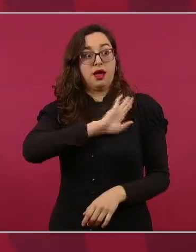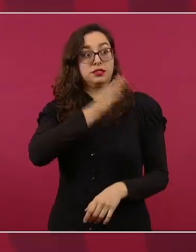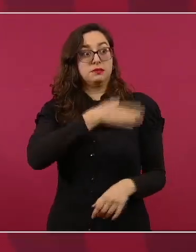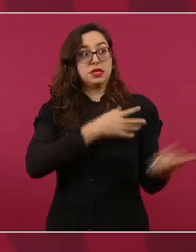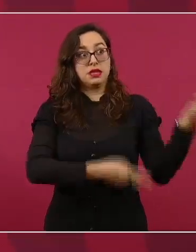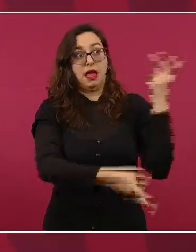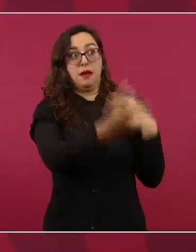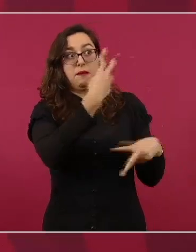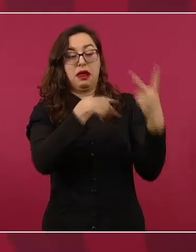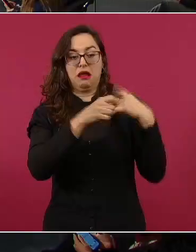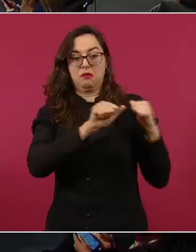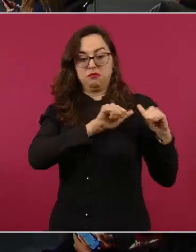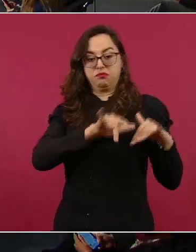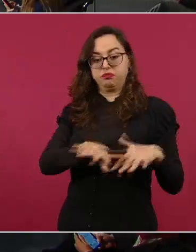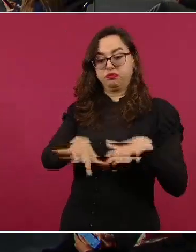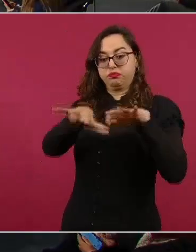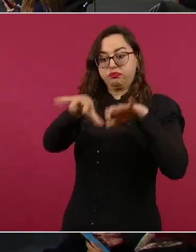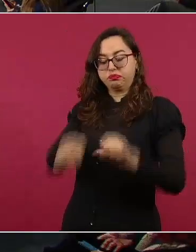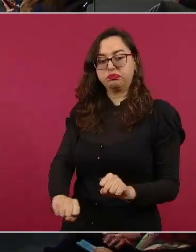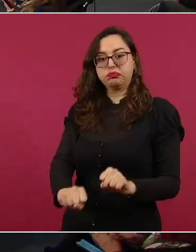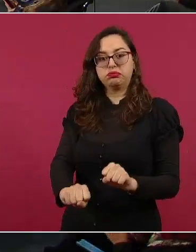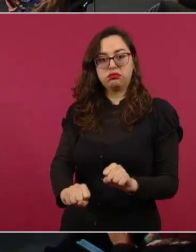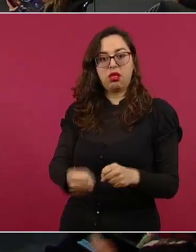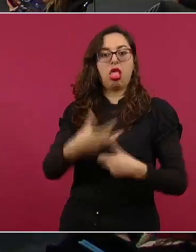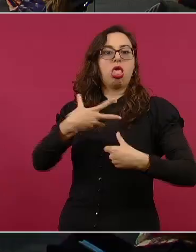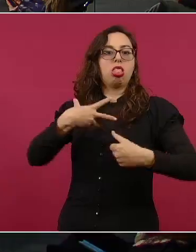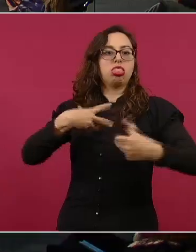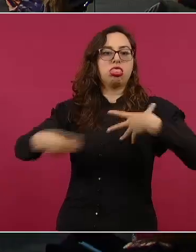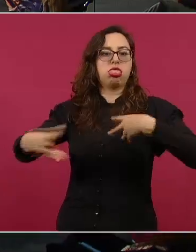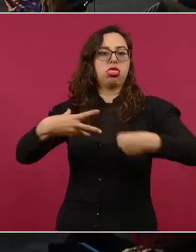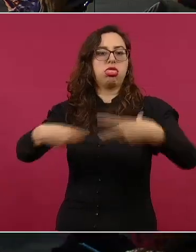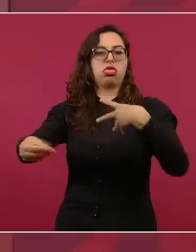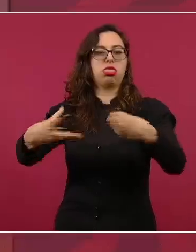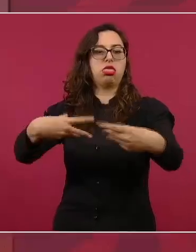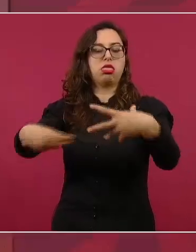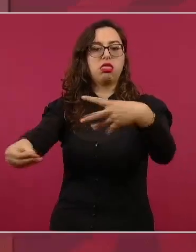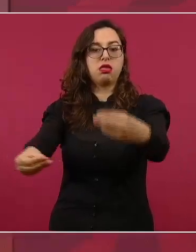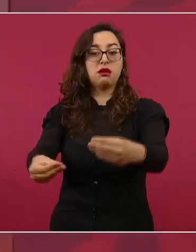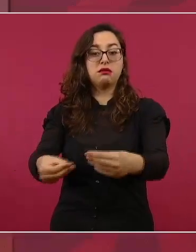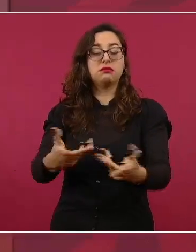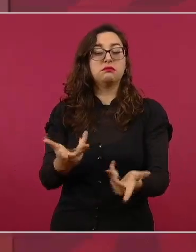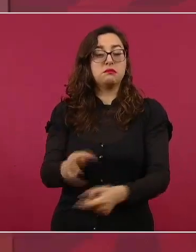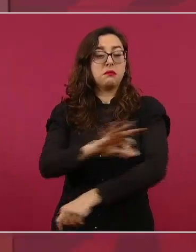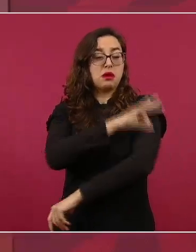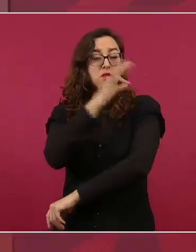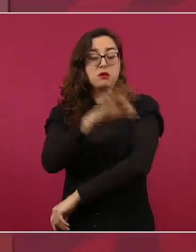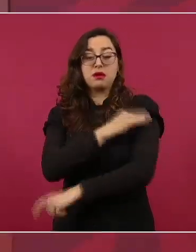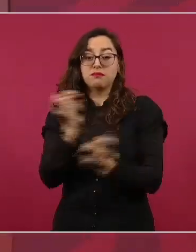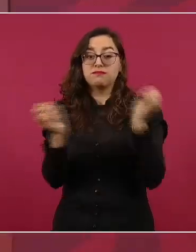se cuenta con una vacuna hasta principios del siglo XIX.